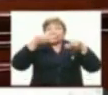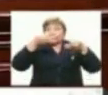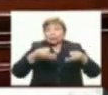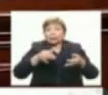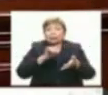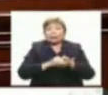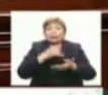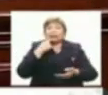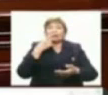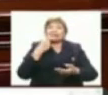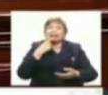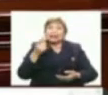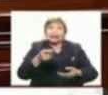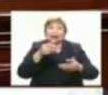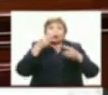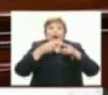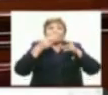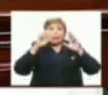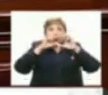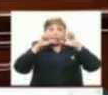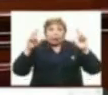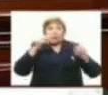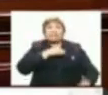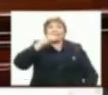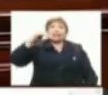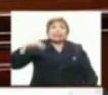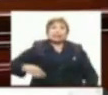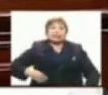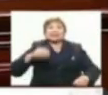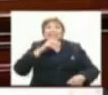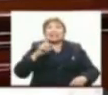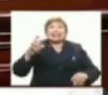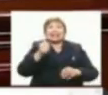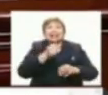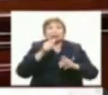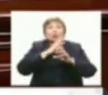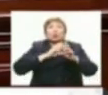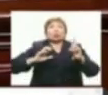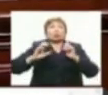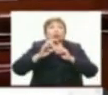realidad deberá ser renombrado como el Ministerio de las Culturas.